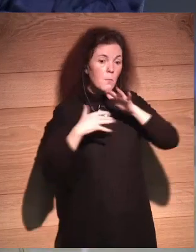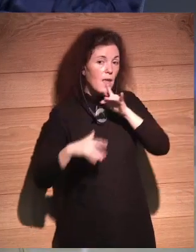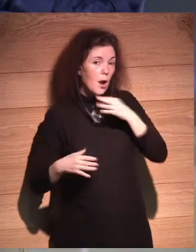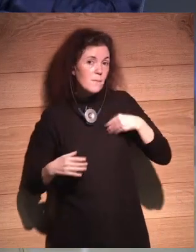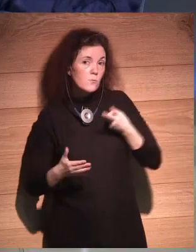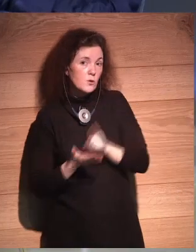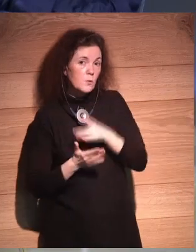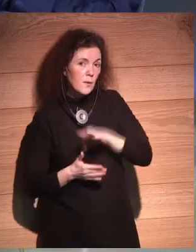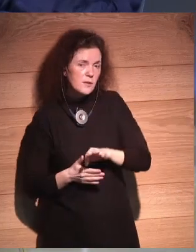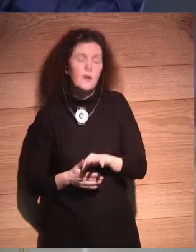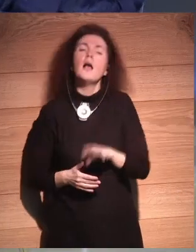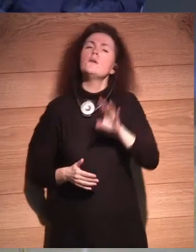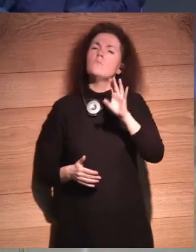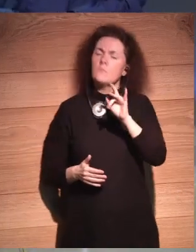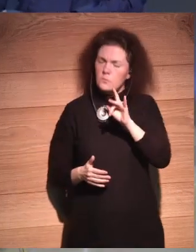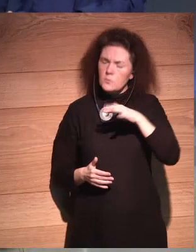Bueno, sí, podría pasar.